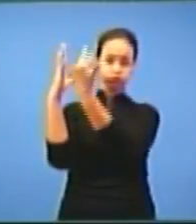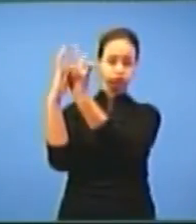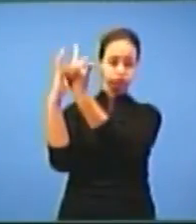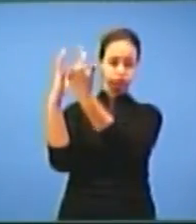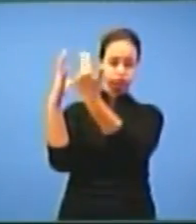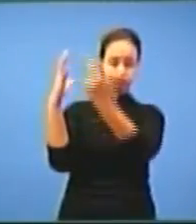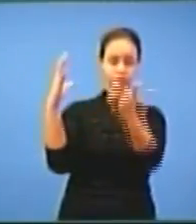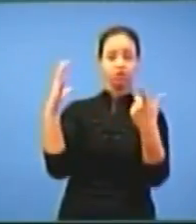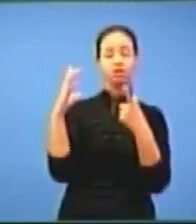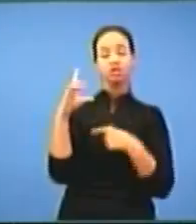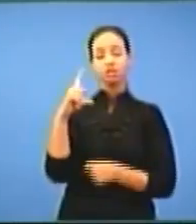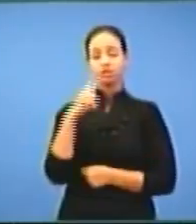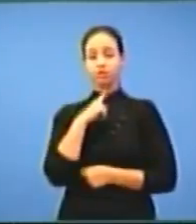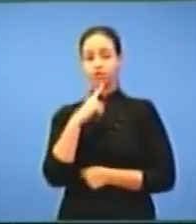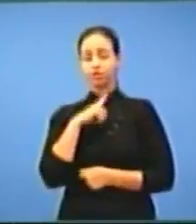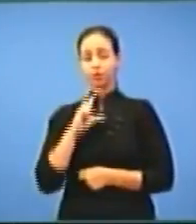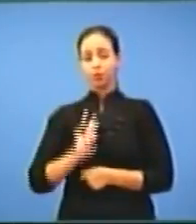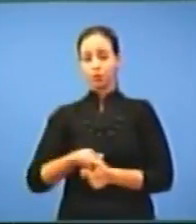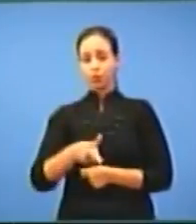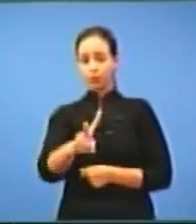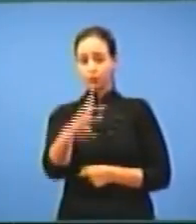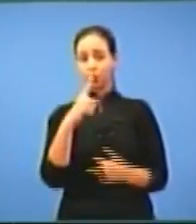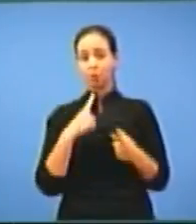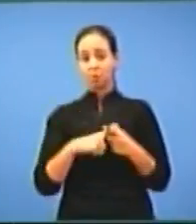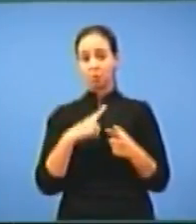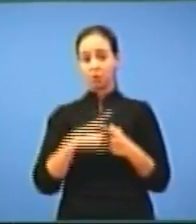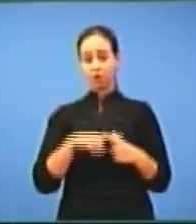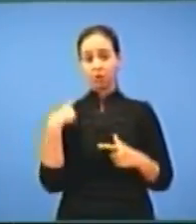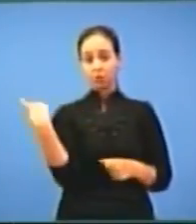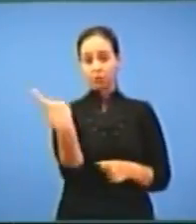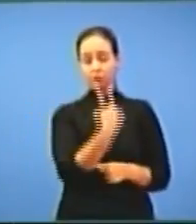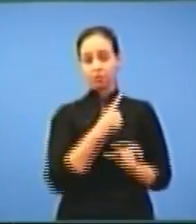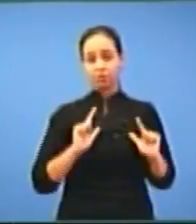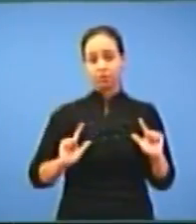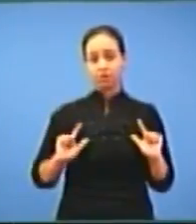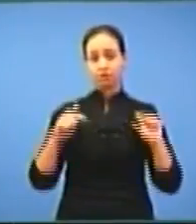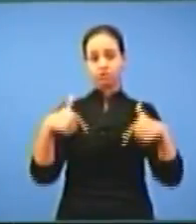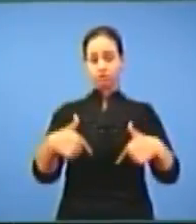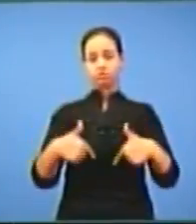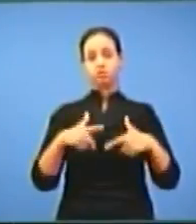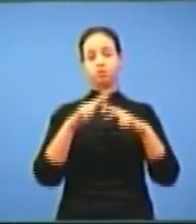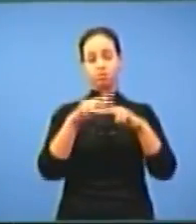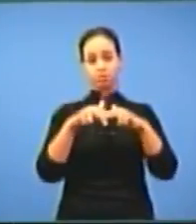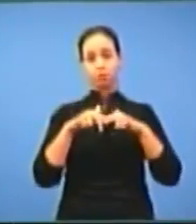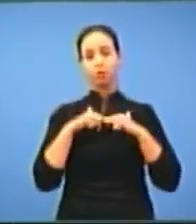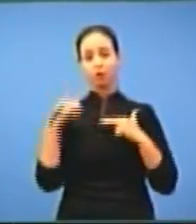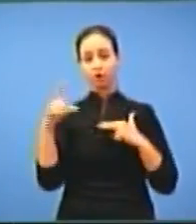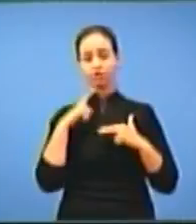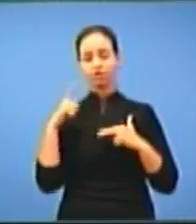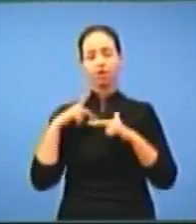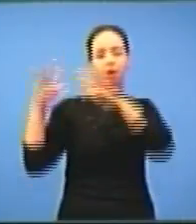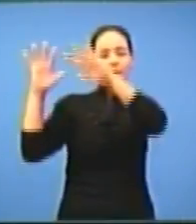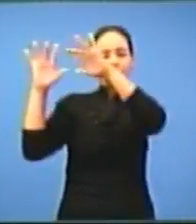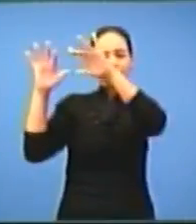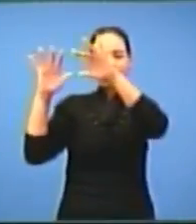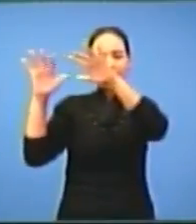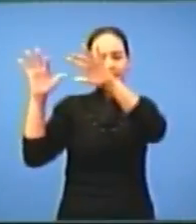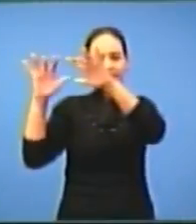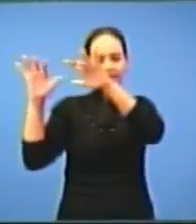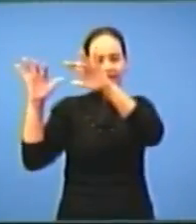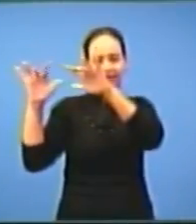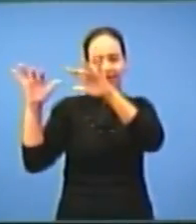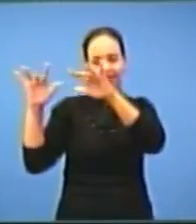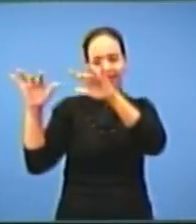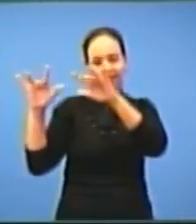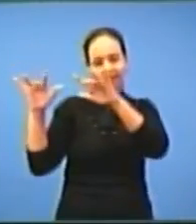acción. Era conservada y era preservada por causa de un rocío que